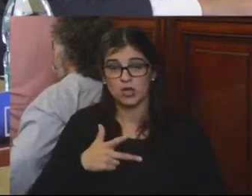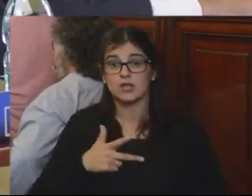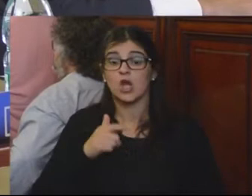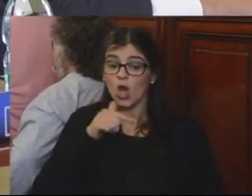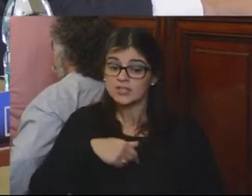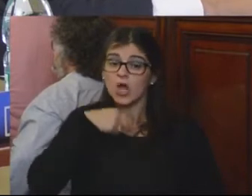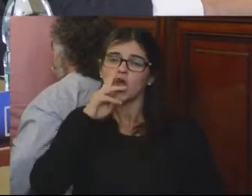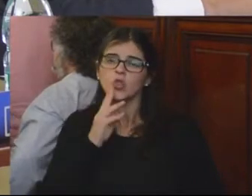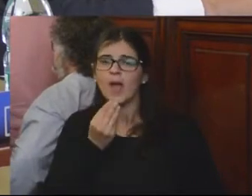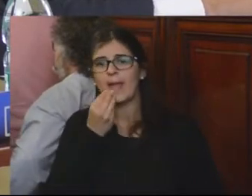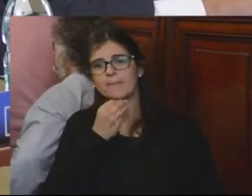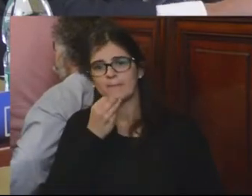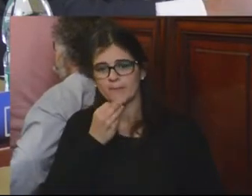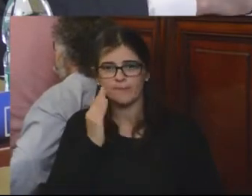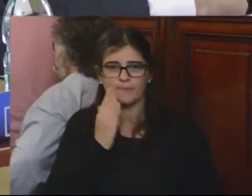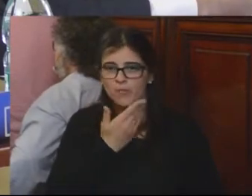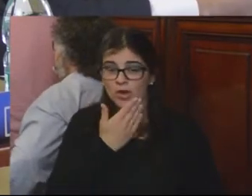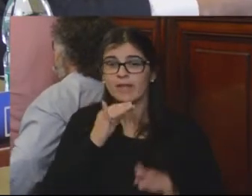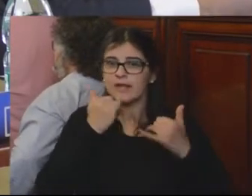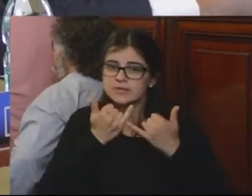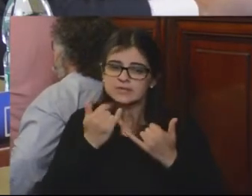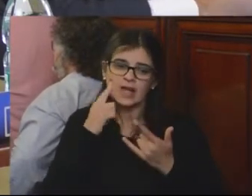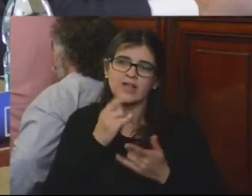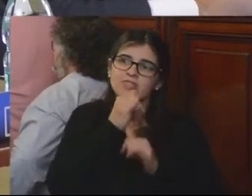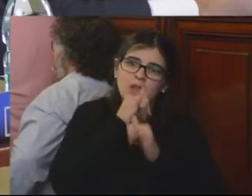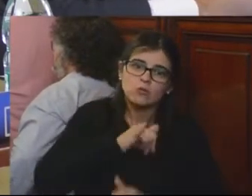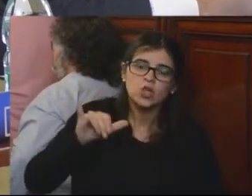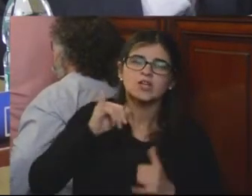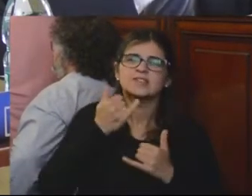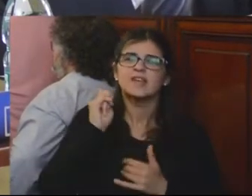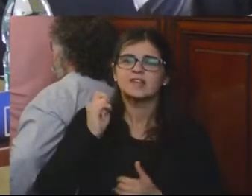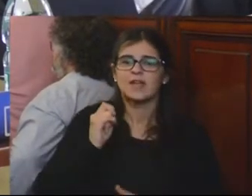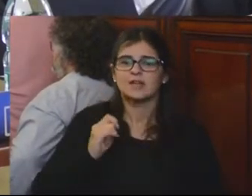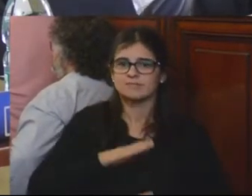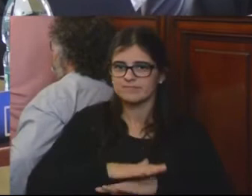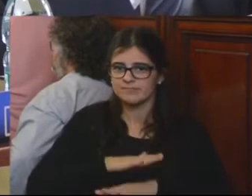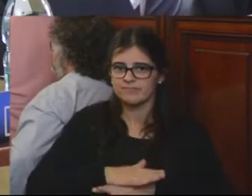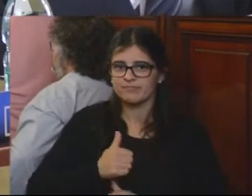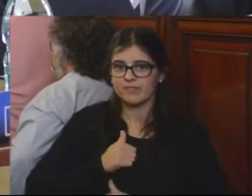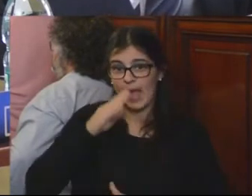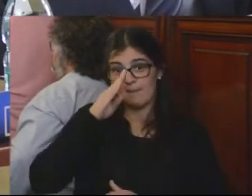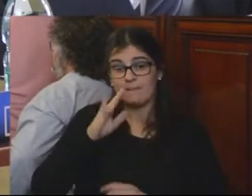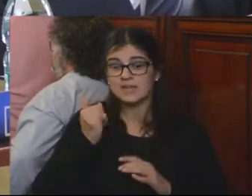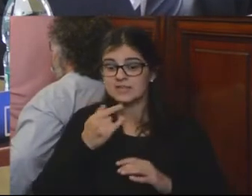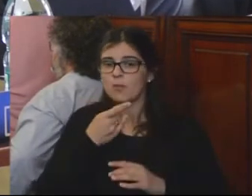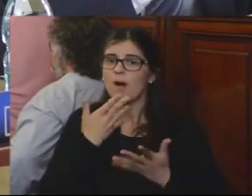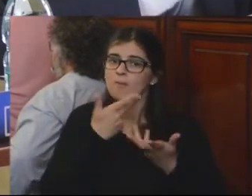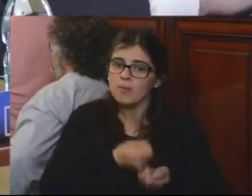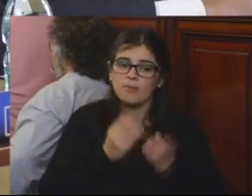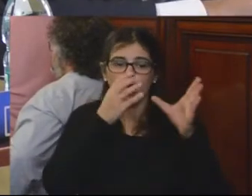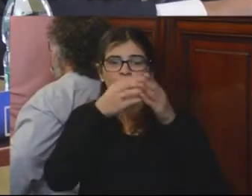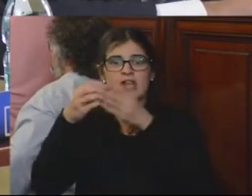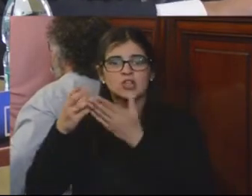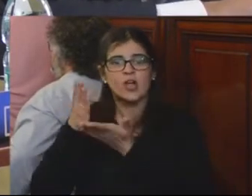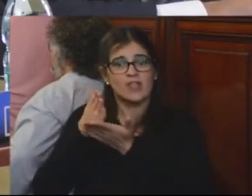conducta hipócrita nosotros hemos denunciado y querellado a quien fuera el jefe de las fuerzas armadas apañado en muchos casos por los organismos de derechos